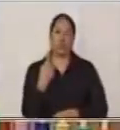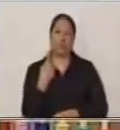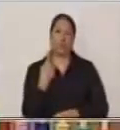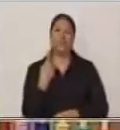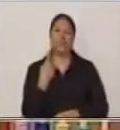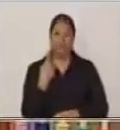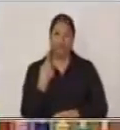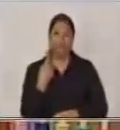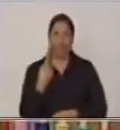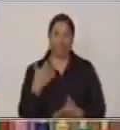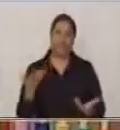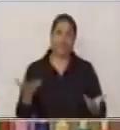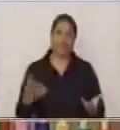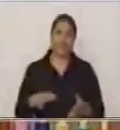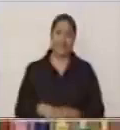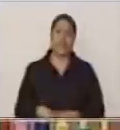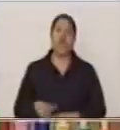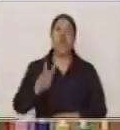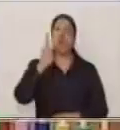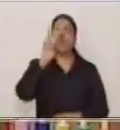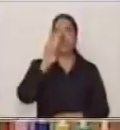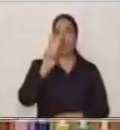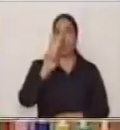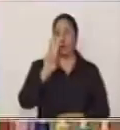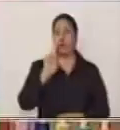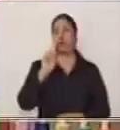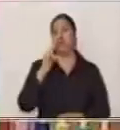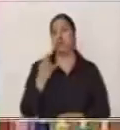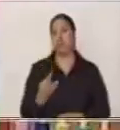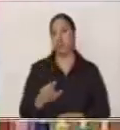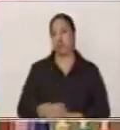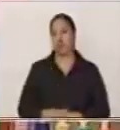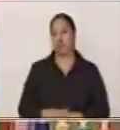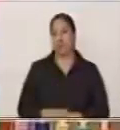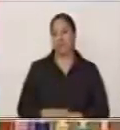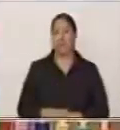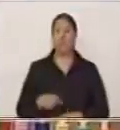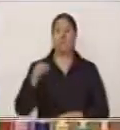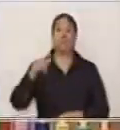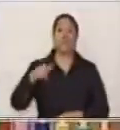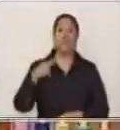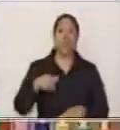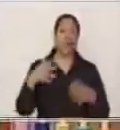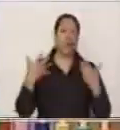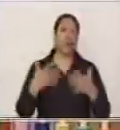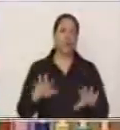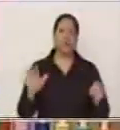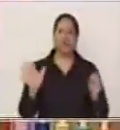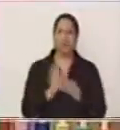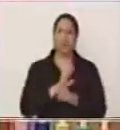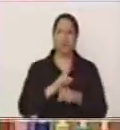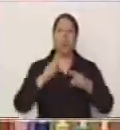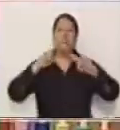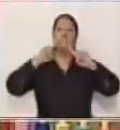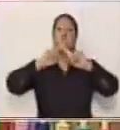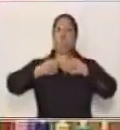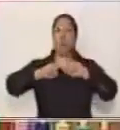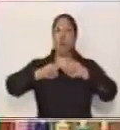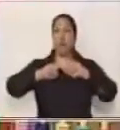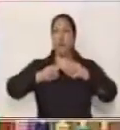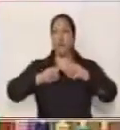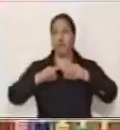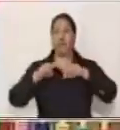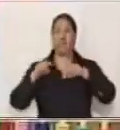Y como resultado nos quedan 2 enteros. Ahora sí, vamos de lleno con nuestro tema, que es la multiplicación.